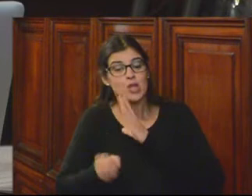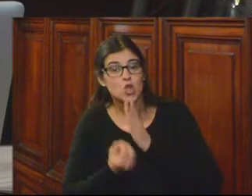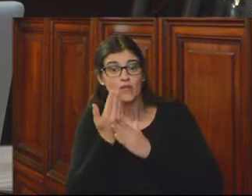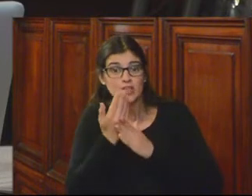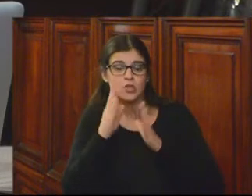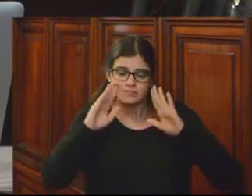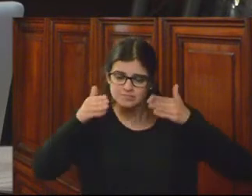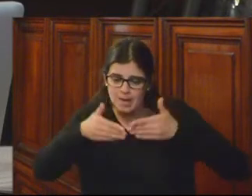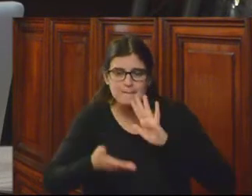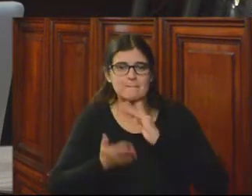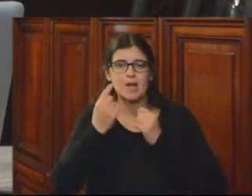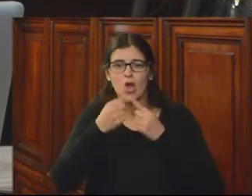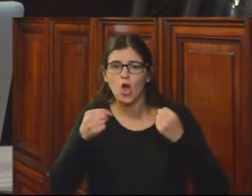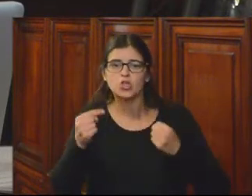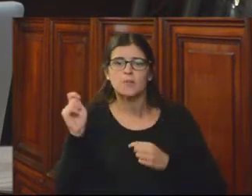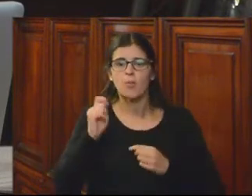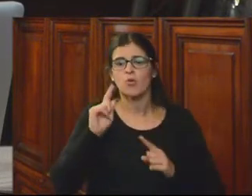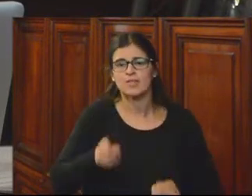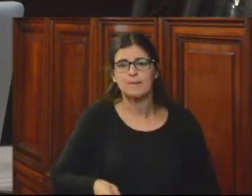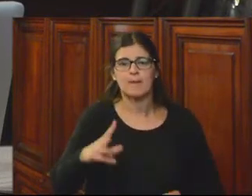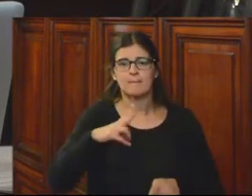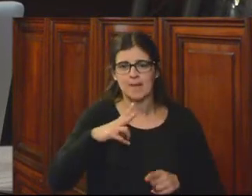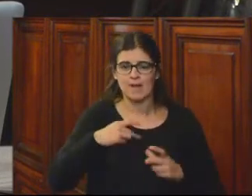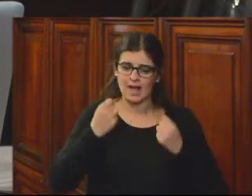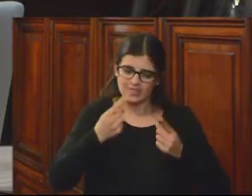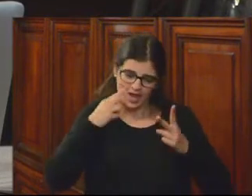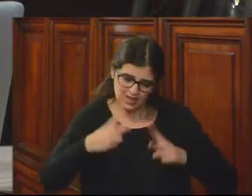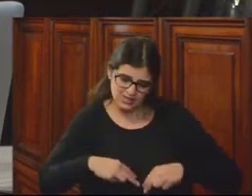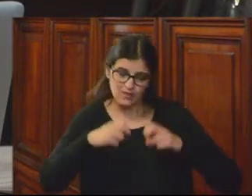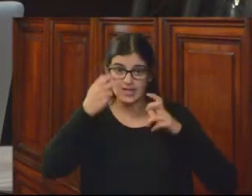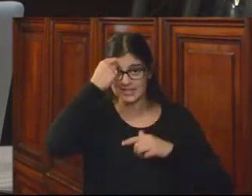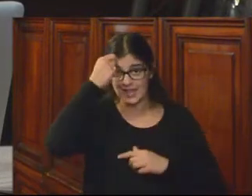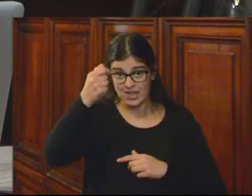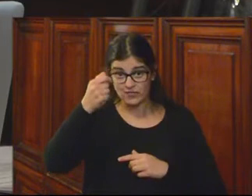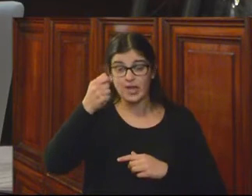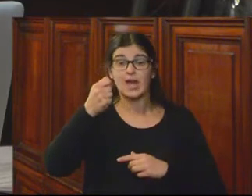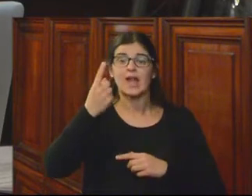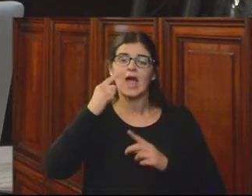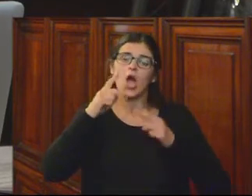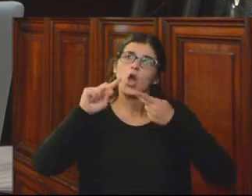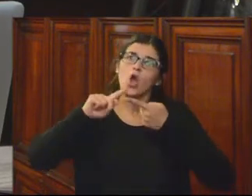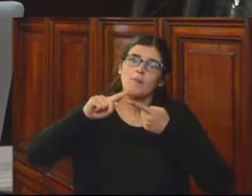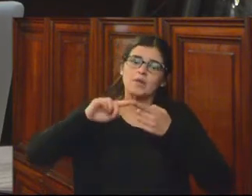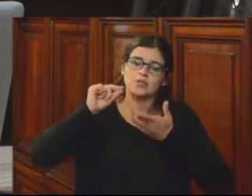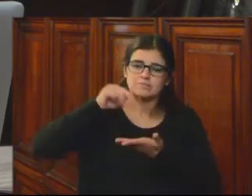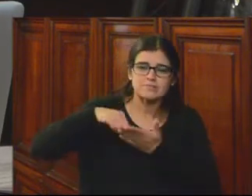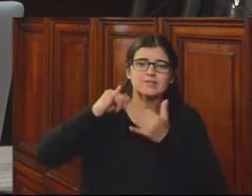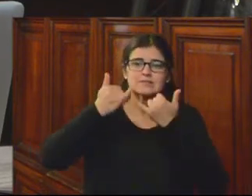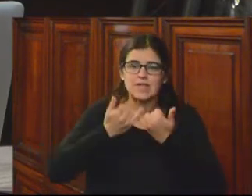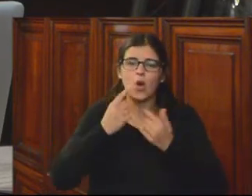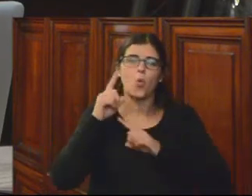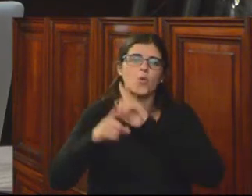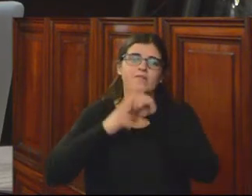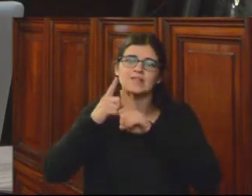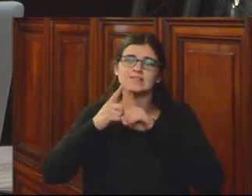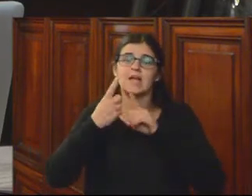centraliza todos los recursos públicos y privados destinados a la investigación científica. La Convención Colectiva Única para el Sector Universitario